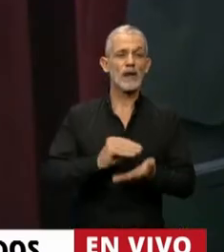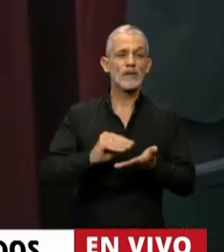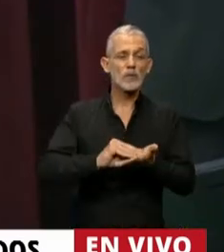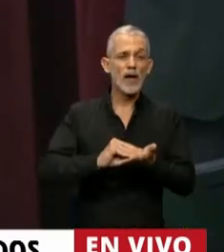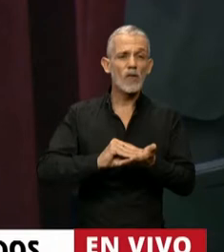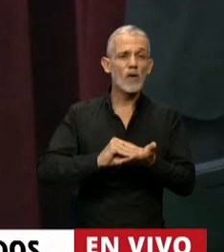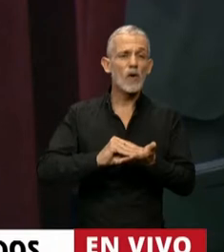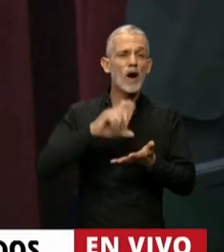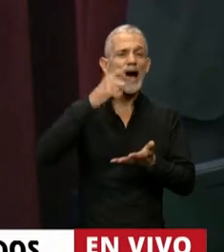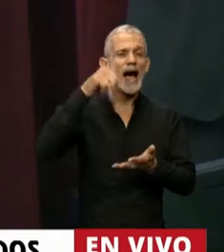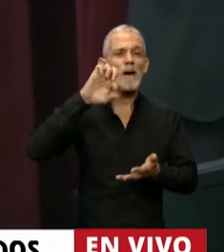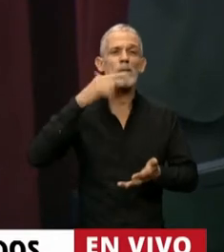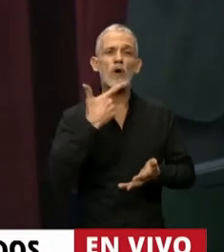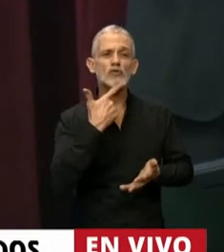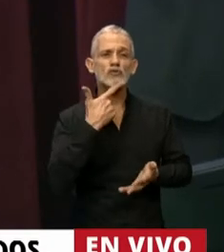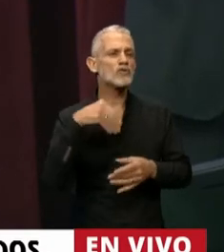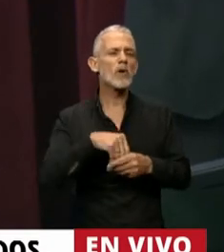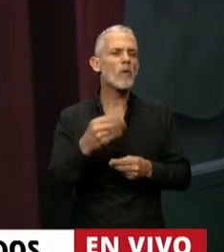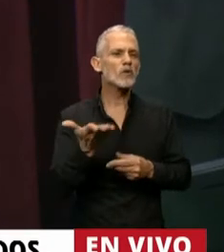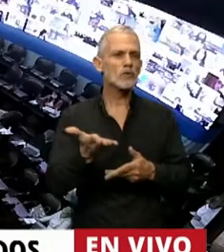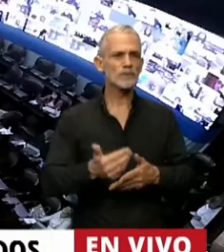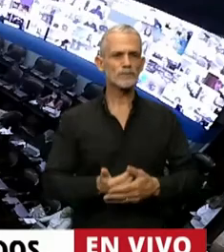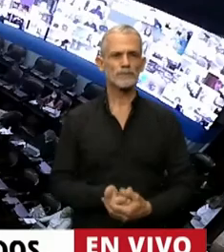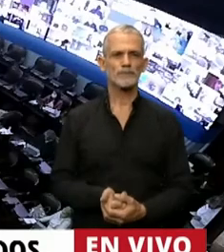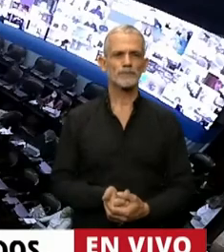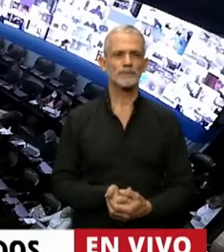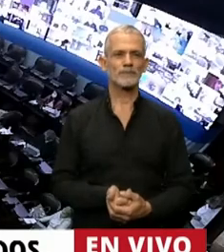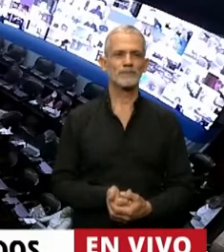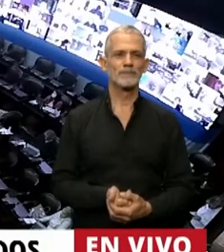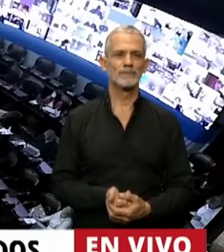Diputado Javier Campos, el sentido de su voto.